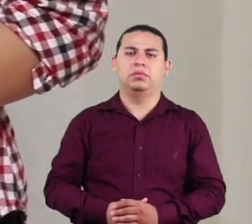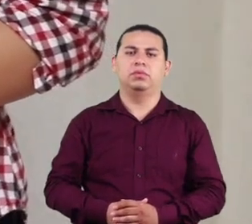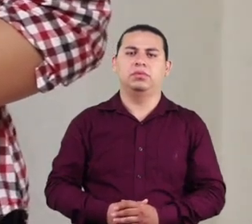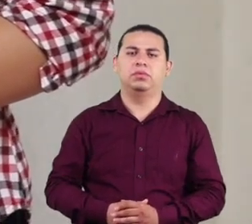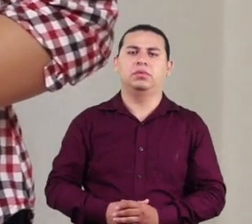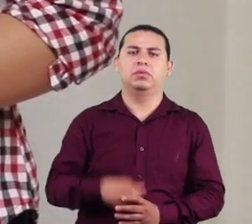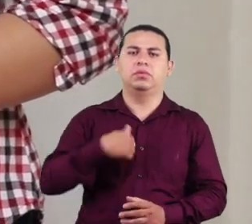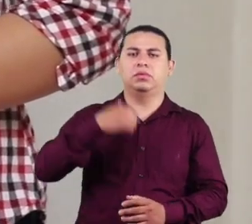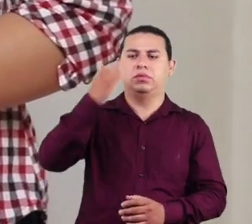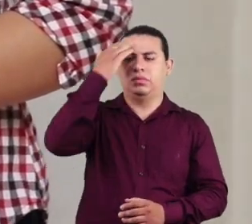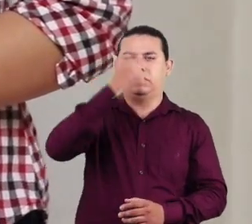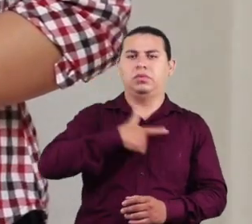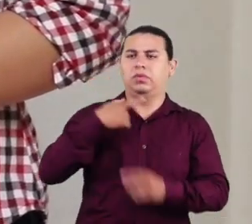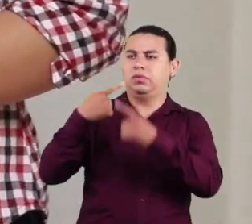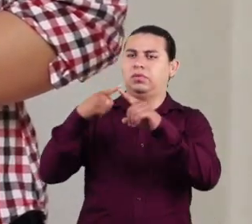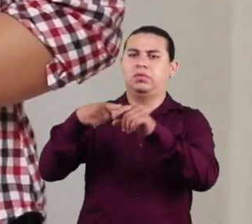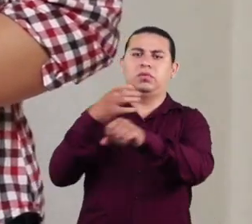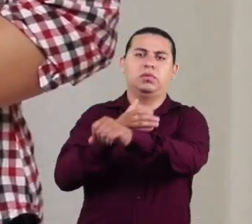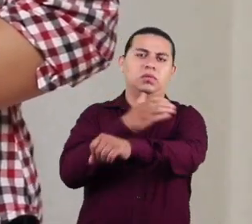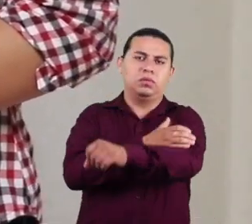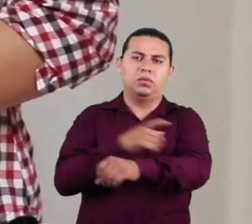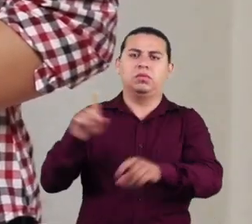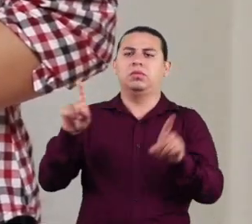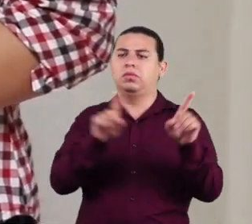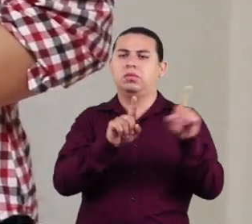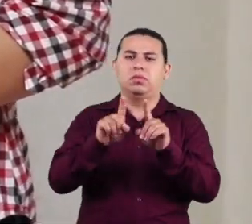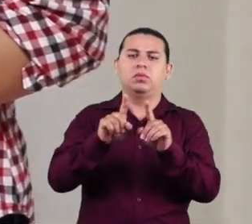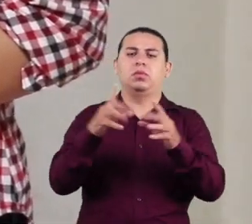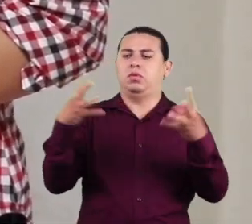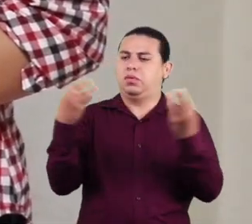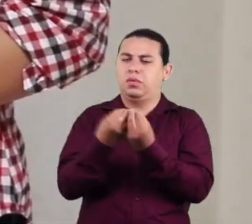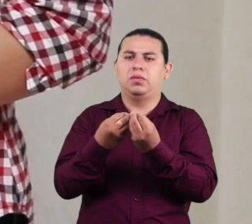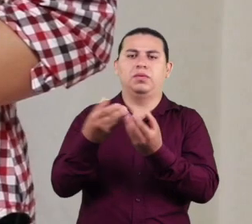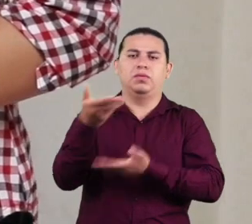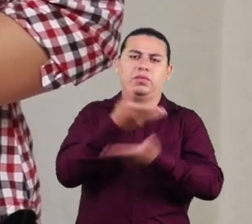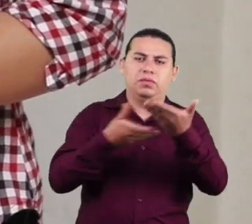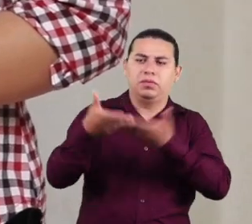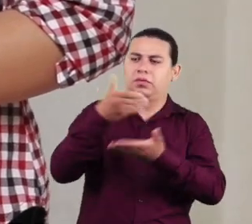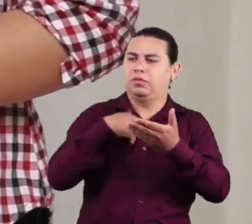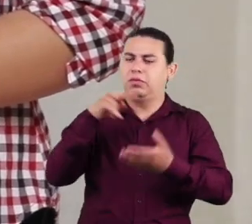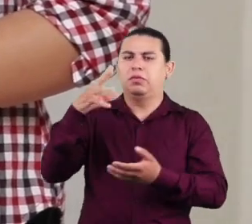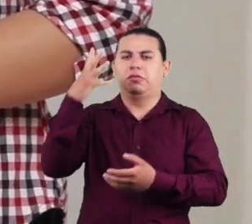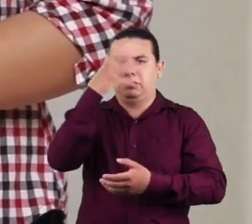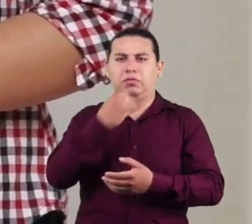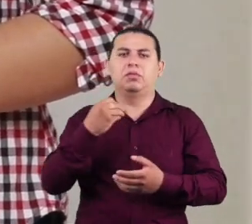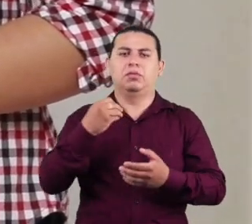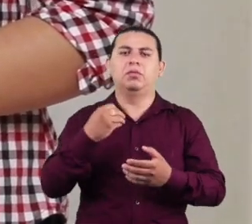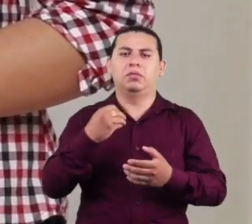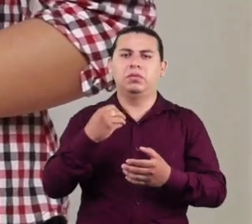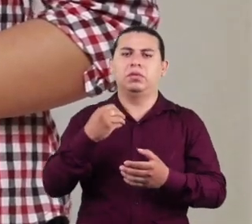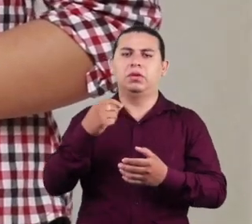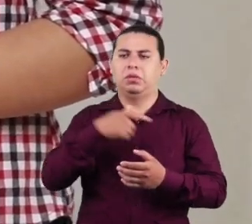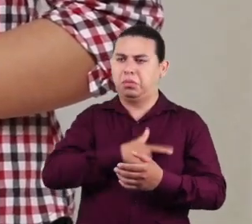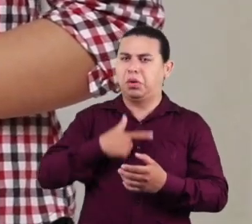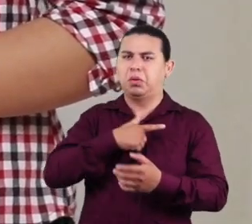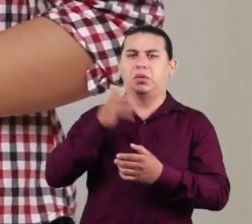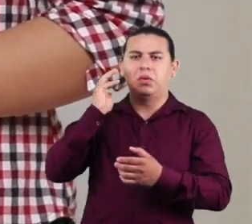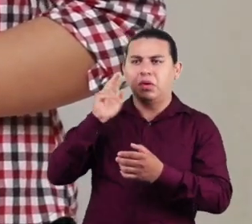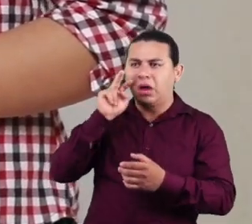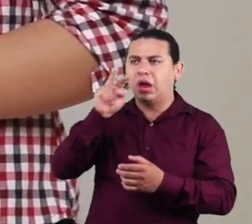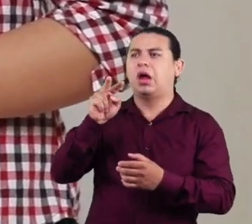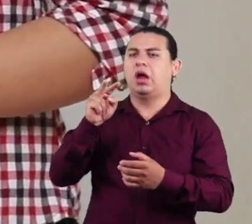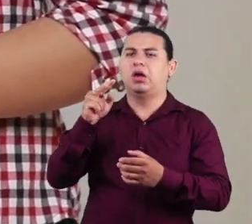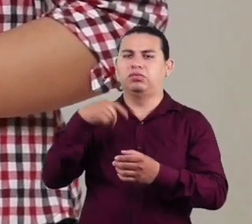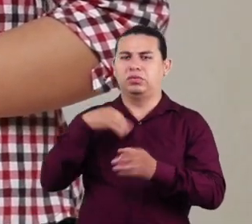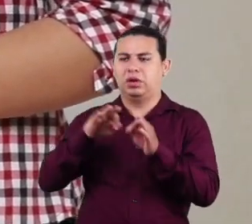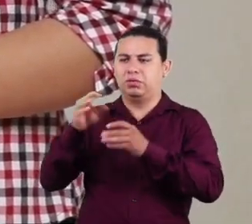bastante interesante poder conocer a diferentes compañeros, asimismo poder trabajar todos juntos y bueno, la verdad que me encanta la convivencia, me encanta